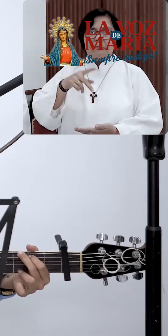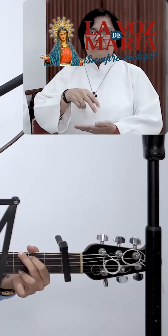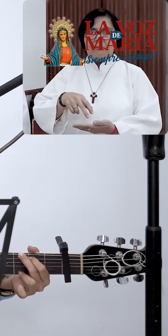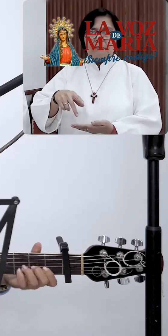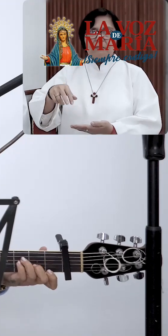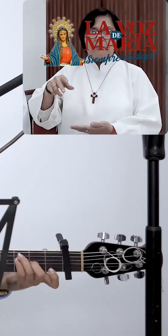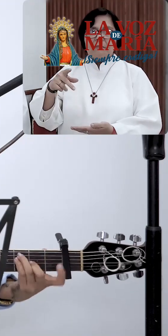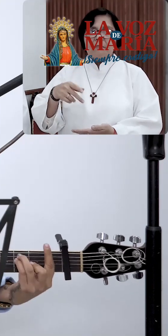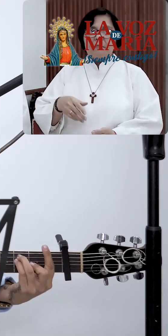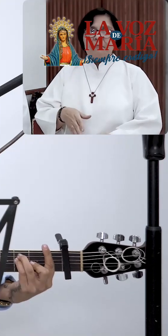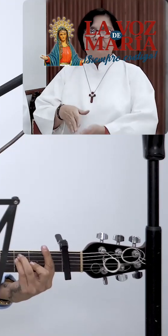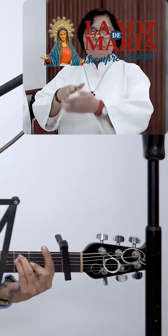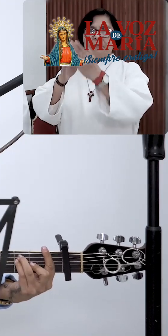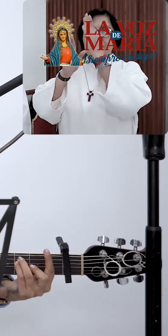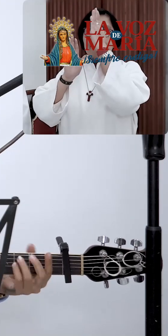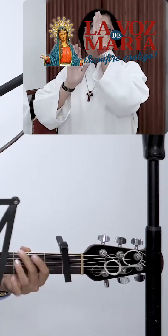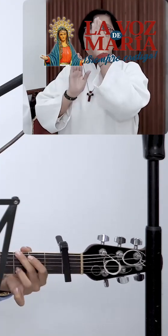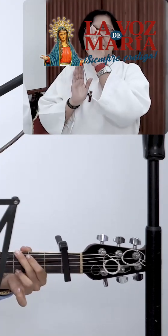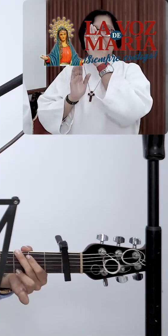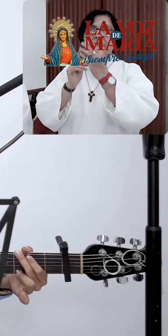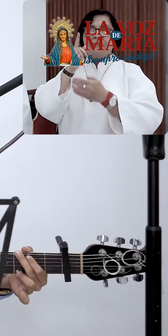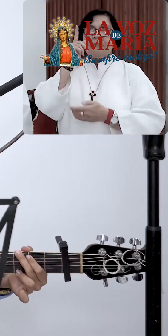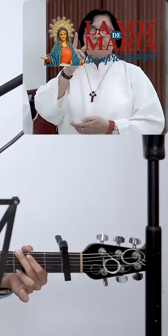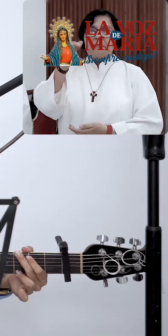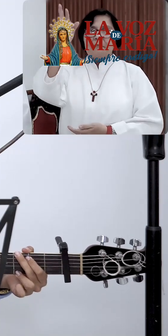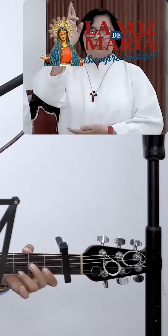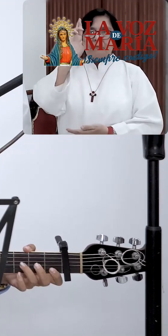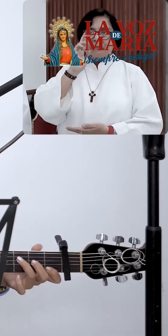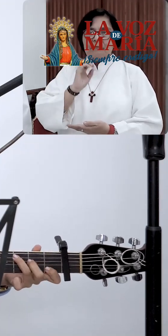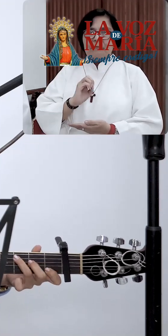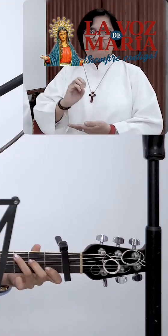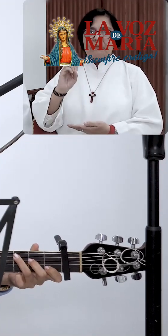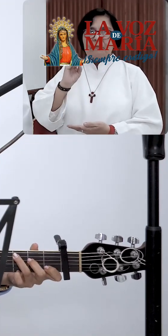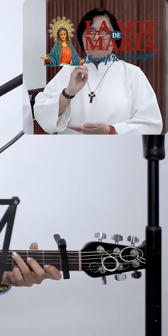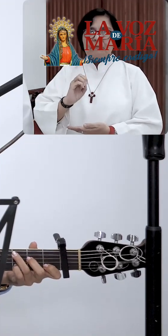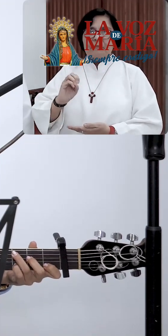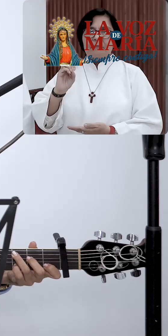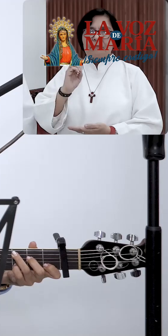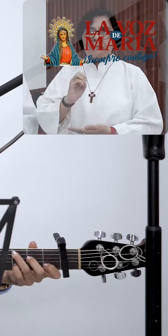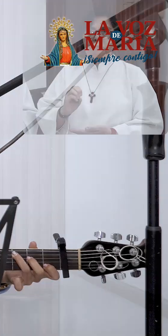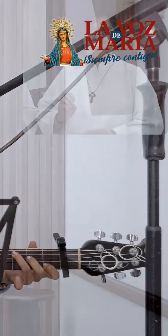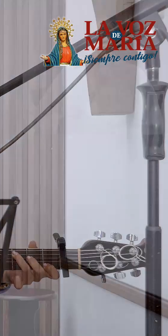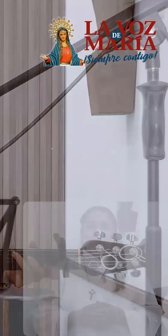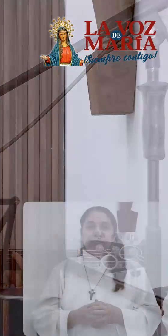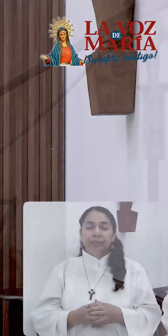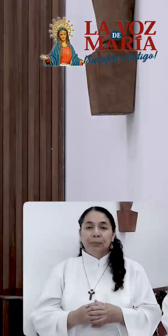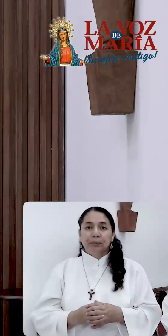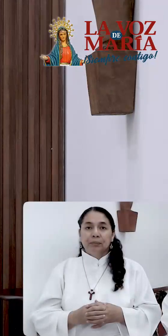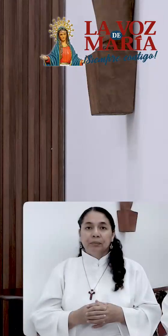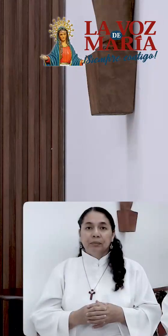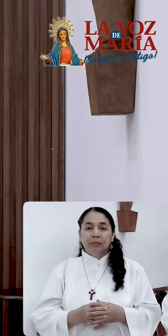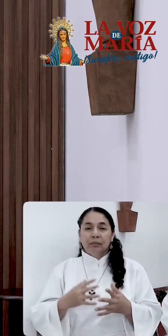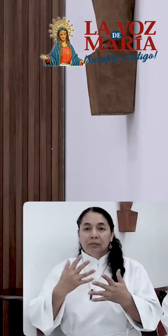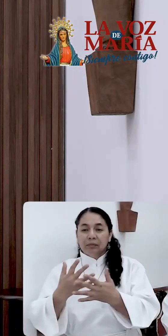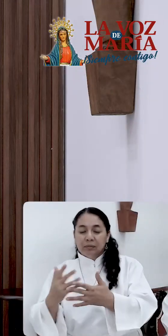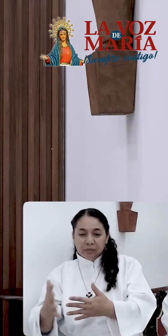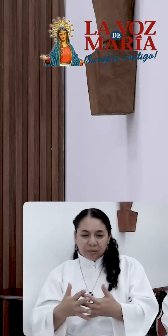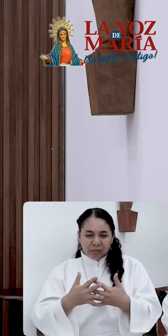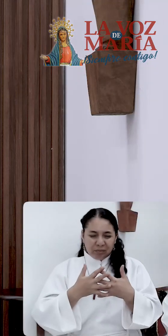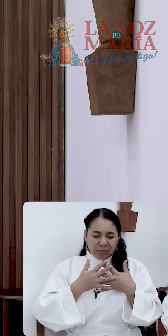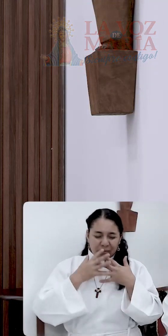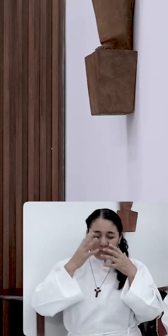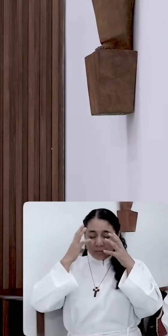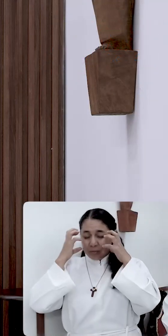Caminaré en la presencia del Señor. Redes de angustia y de muerte